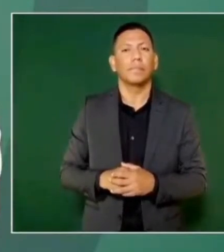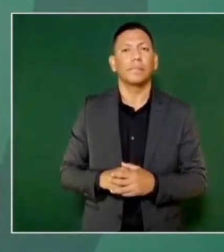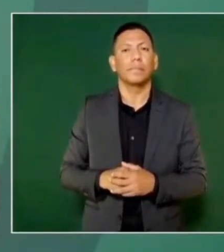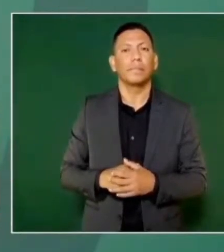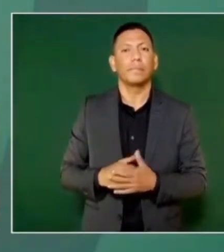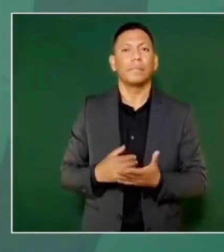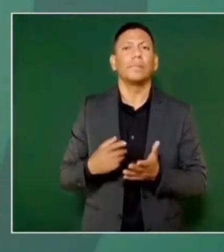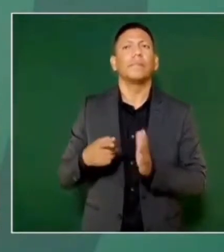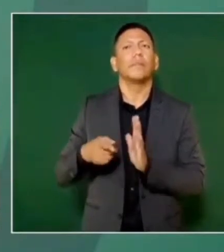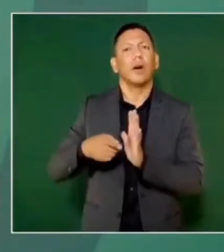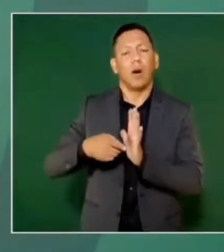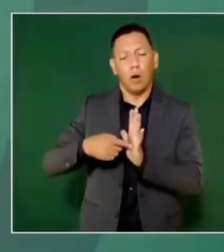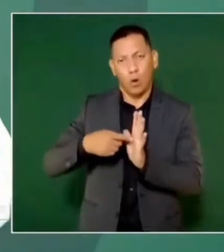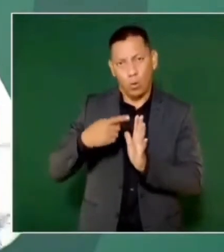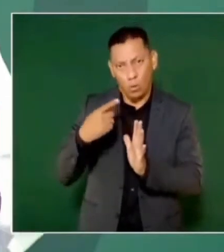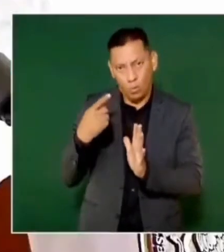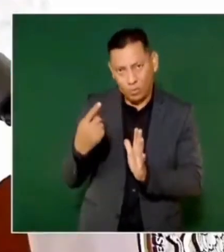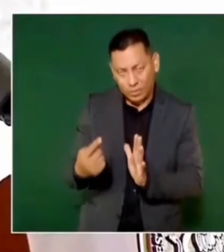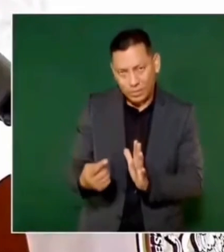renovó